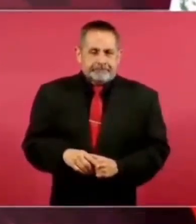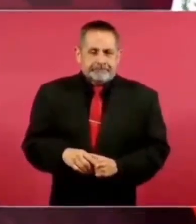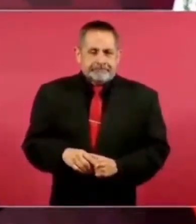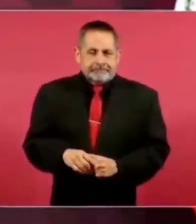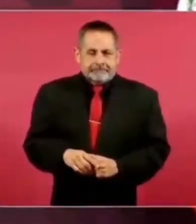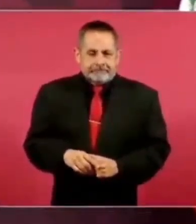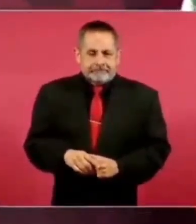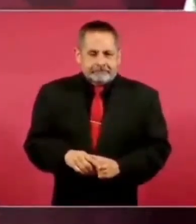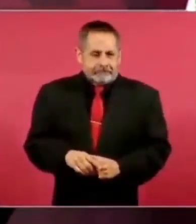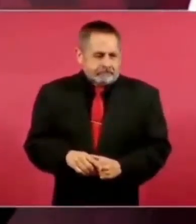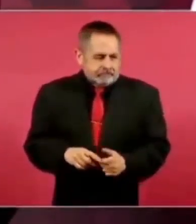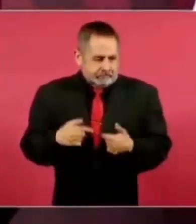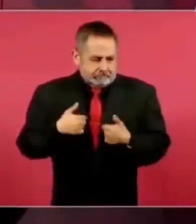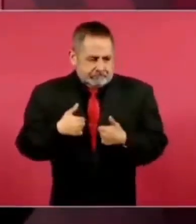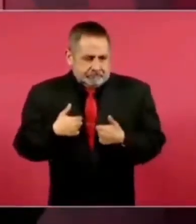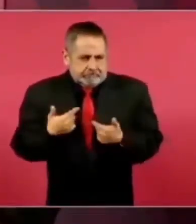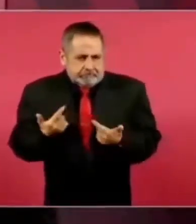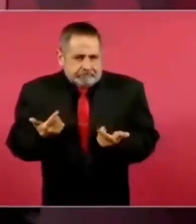¿y yo por qué?